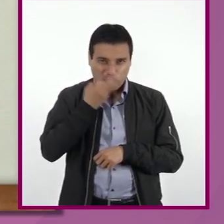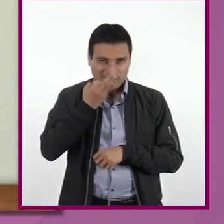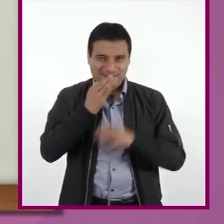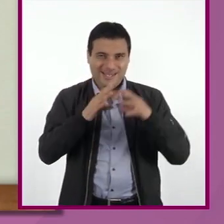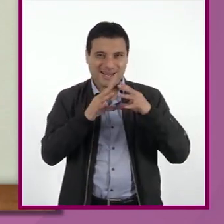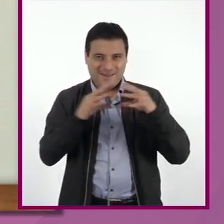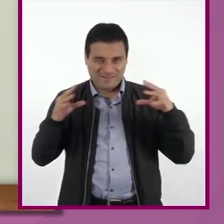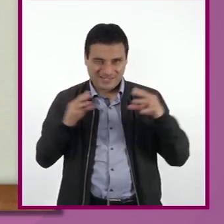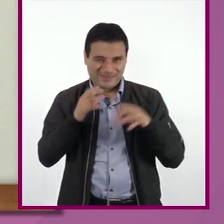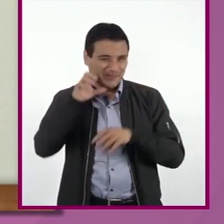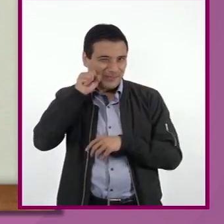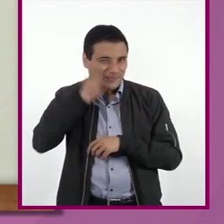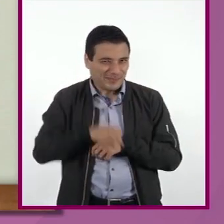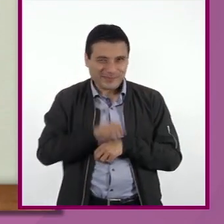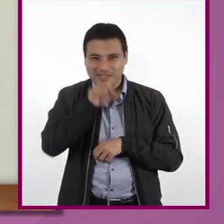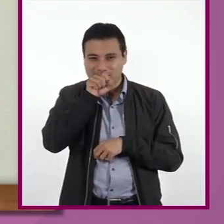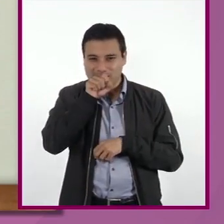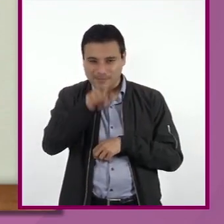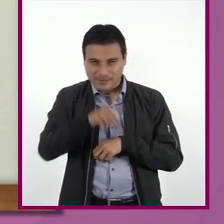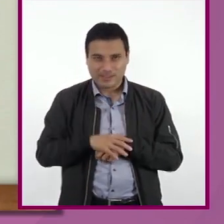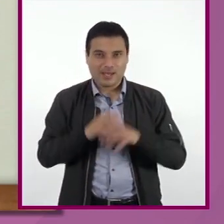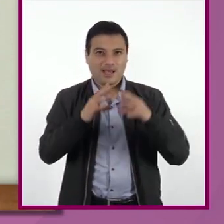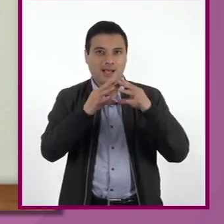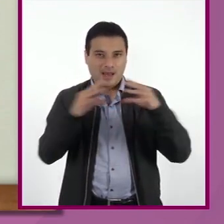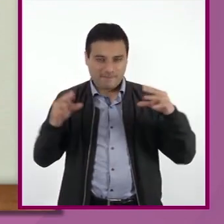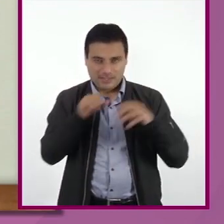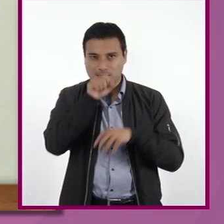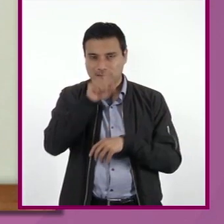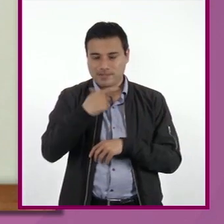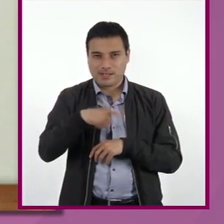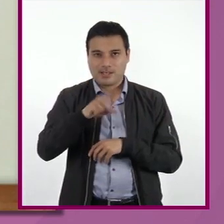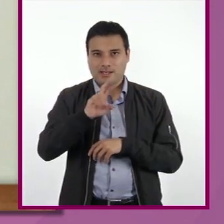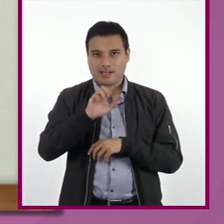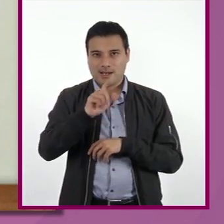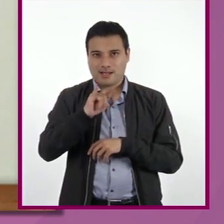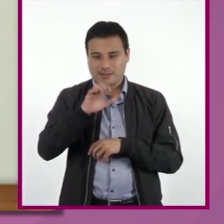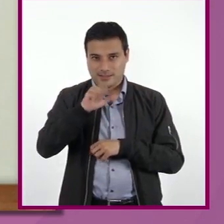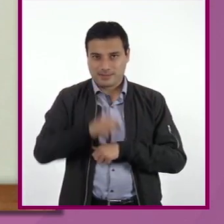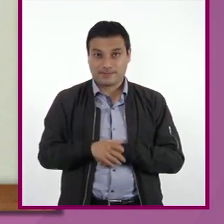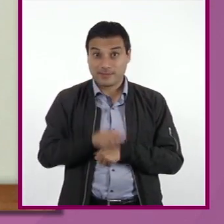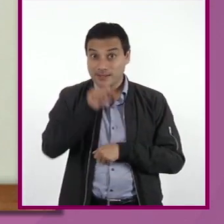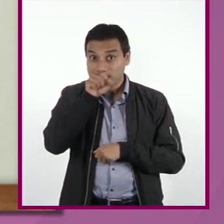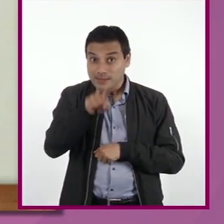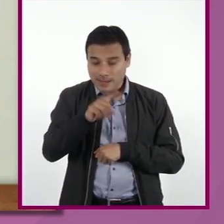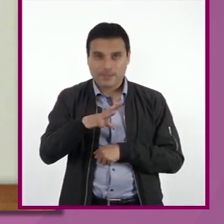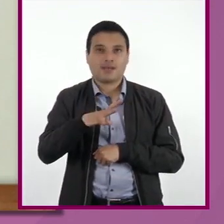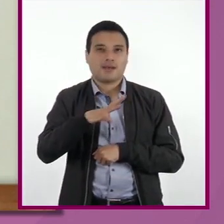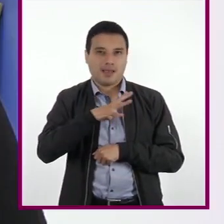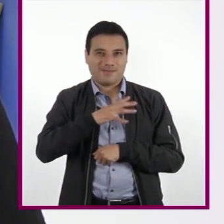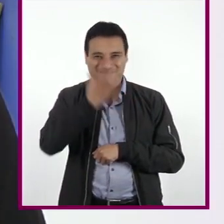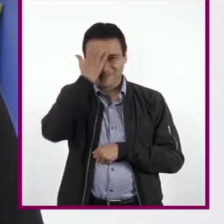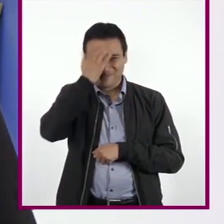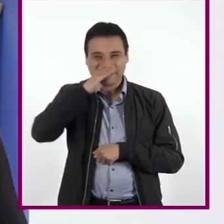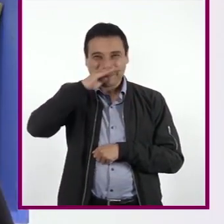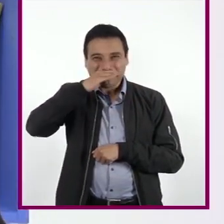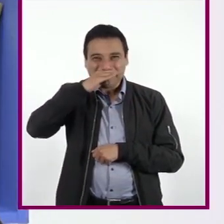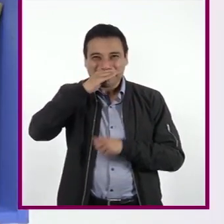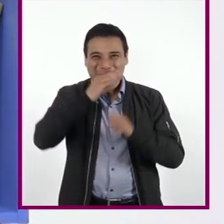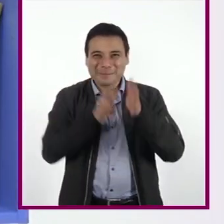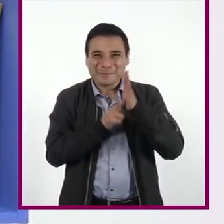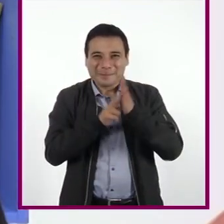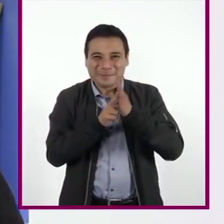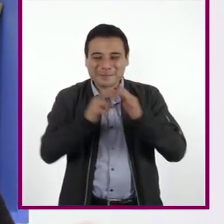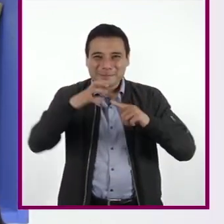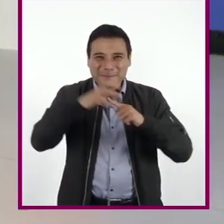calabaza y los quelites. Y además, en la milpa también se produce el huitlacoche. ¿El